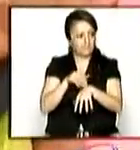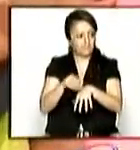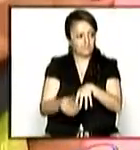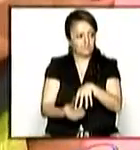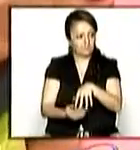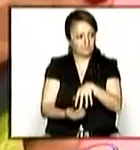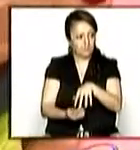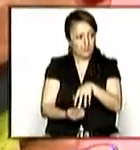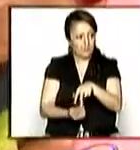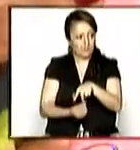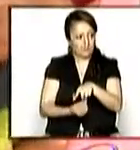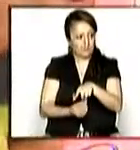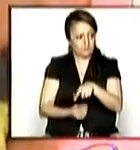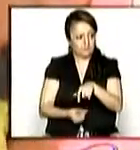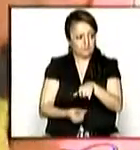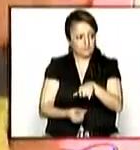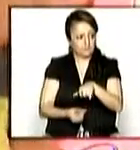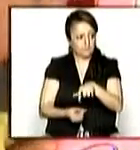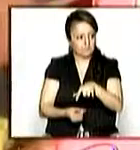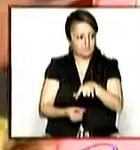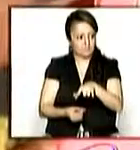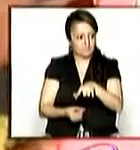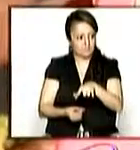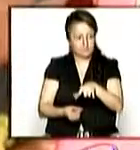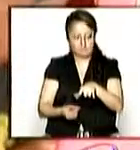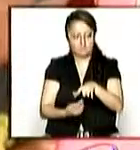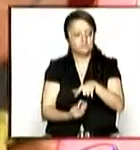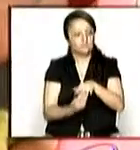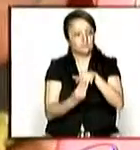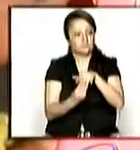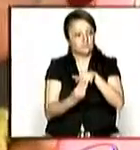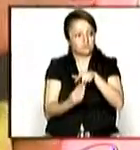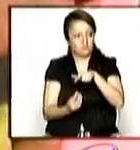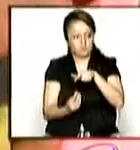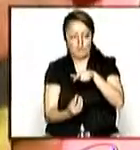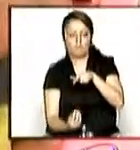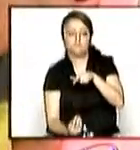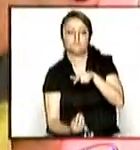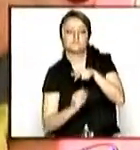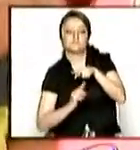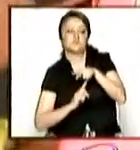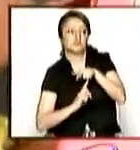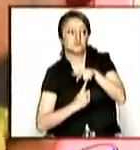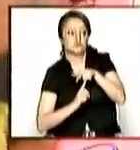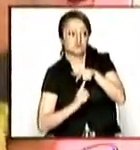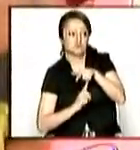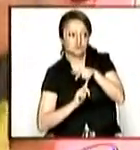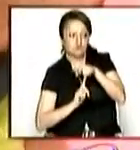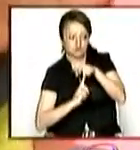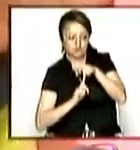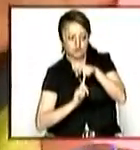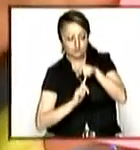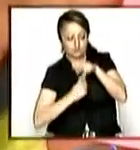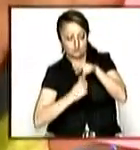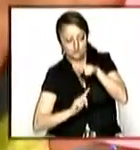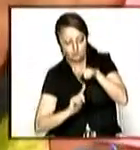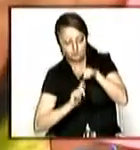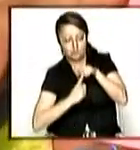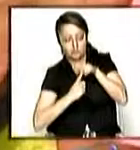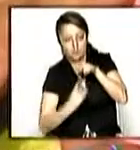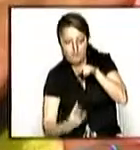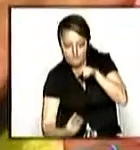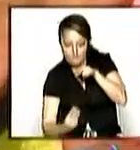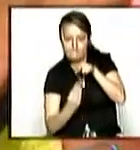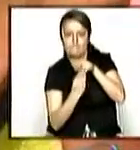perfectamente encajados en el implante y reemplazan el diente sin necesidad de hacer este tipo de tallas, ¿sí? Entonces,